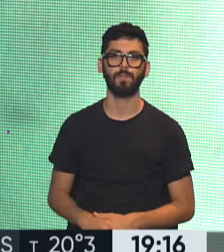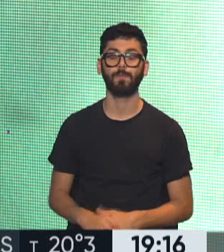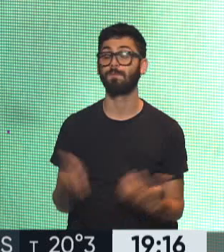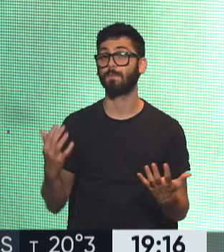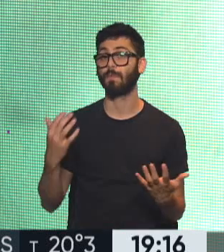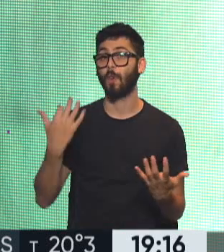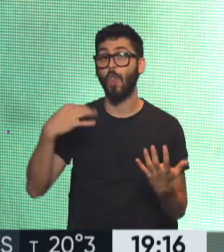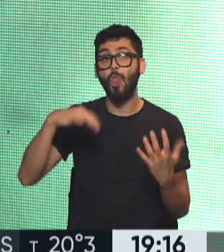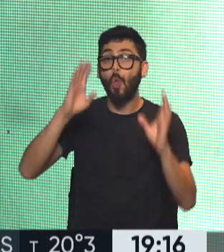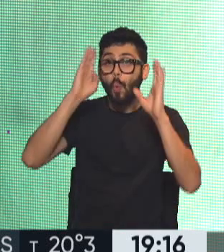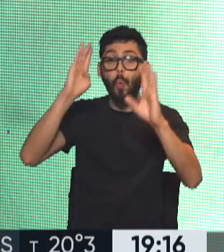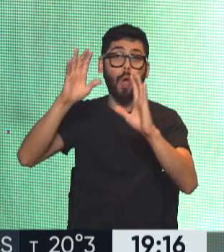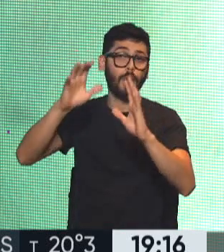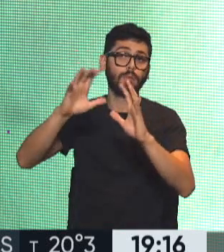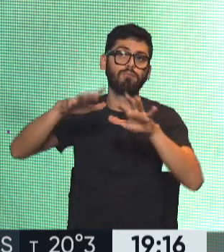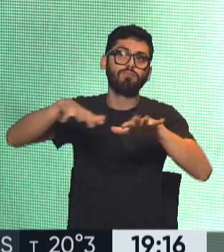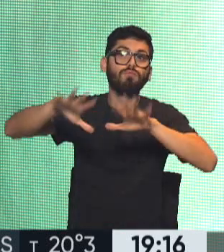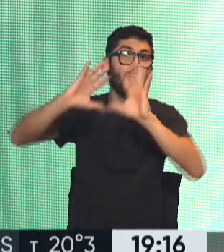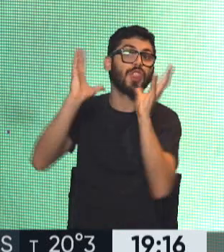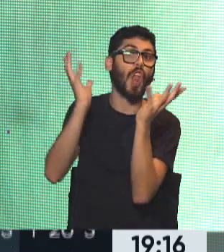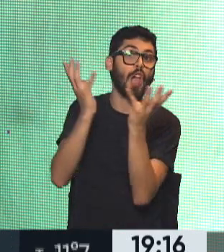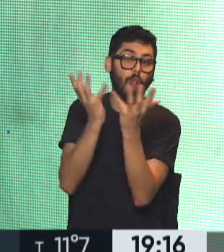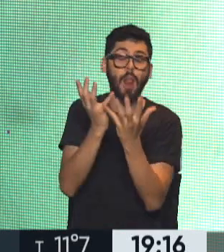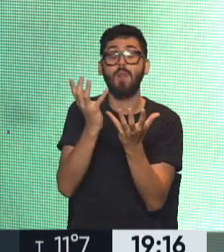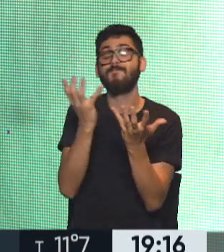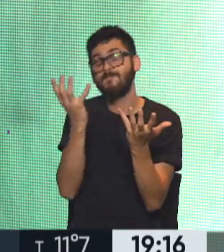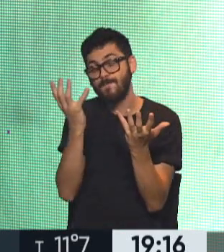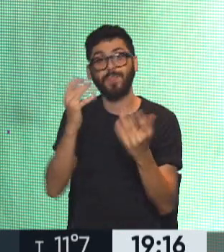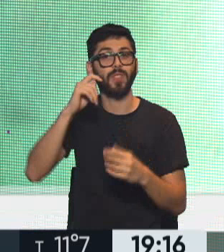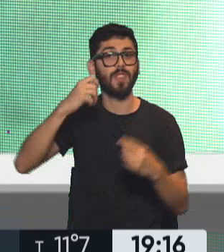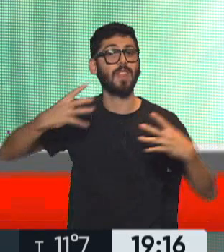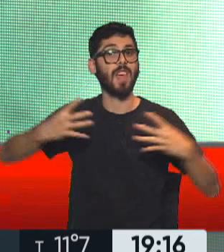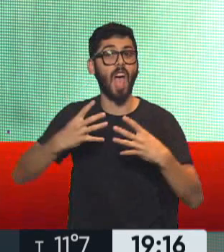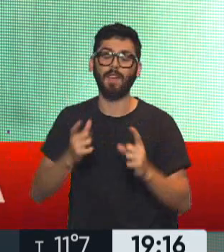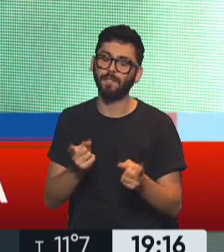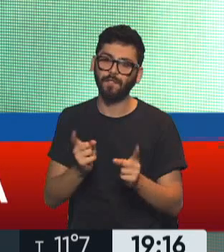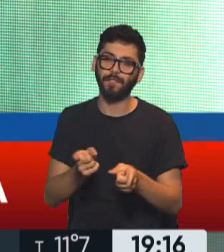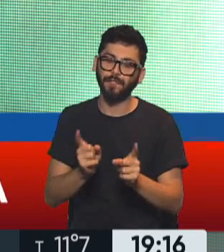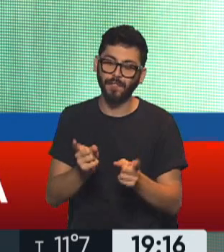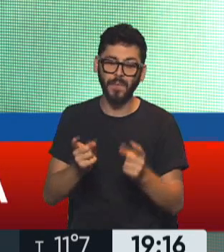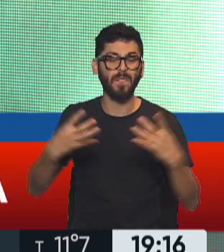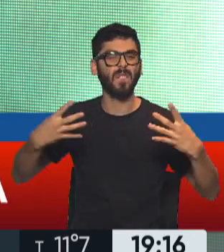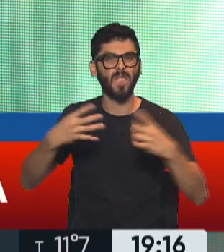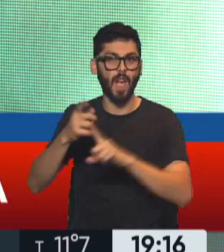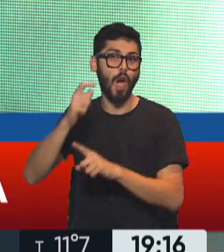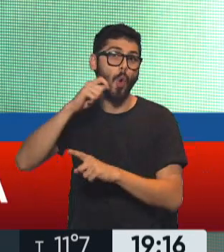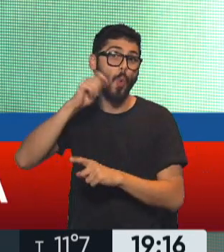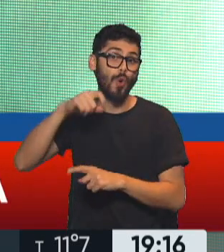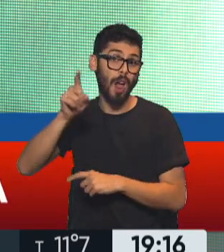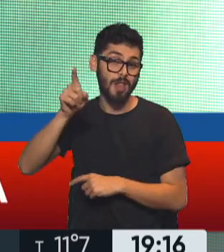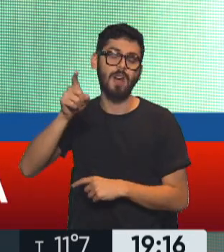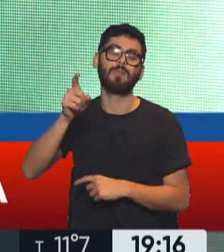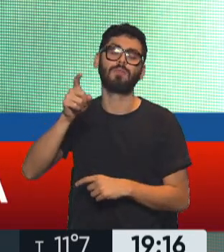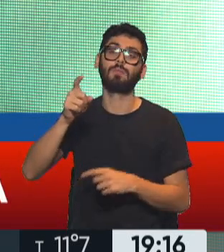Tenemos que ir al ámbito internacional y por supuesto que la guerra continúa, lamentablemente hablamos de la guerra en Ucrania. Ya